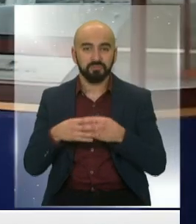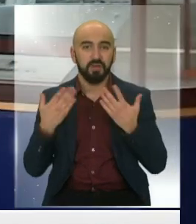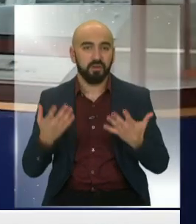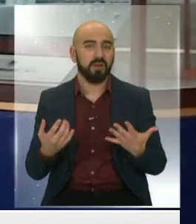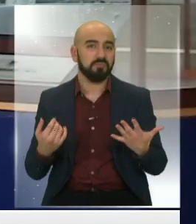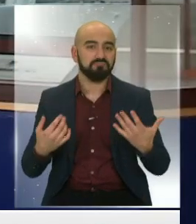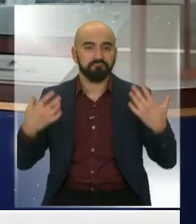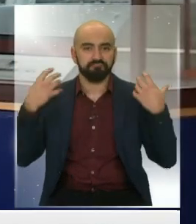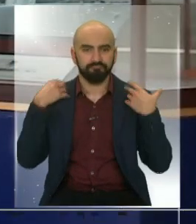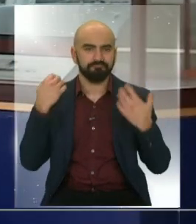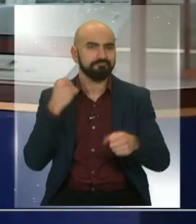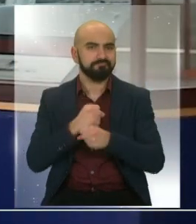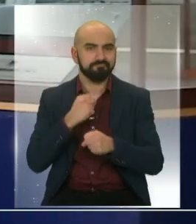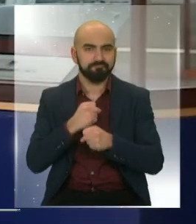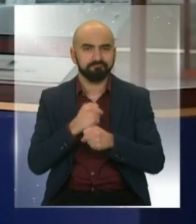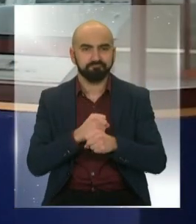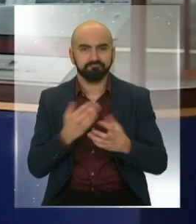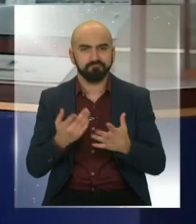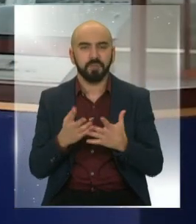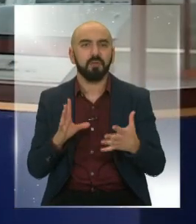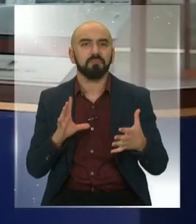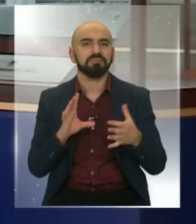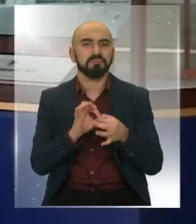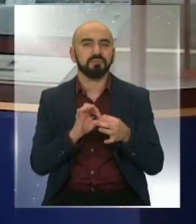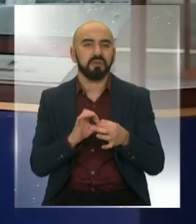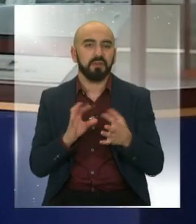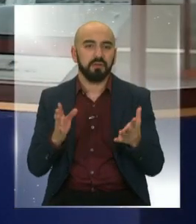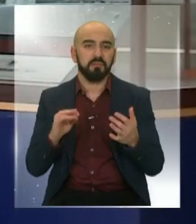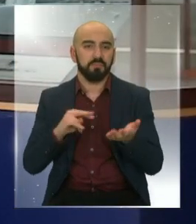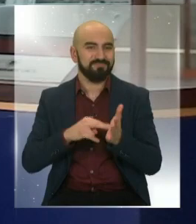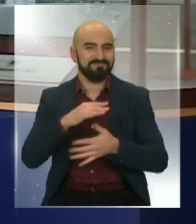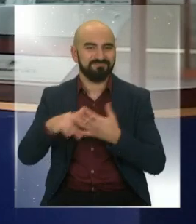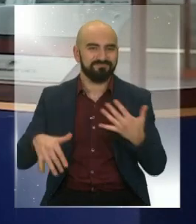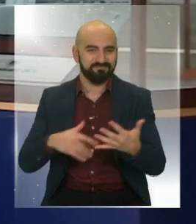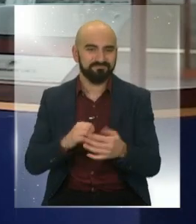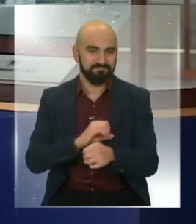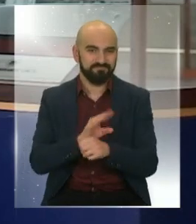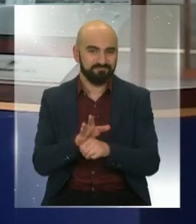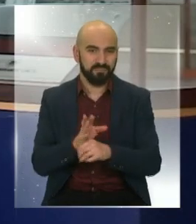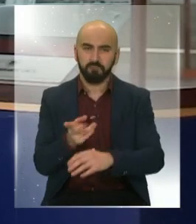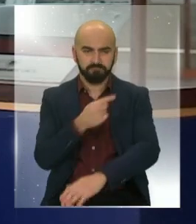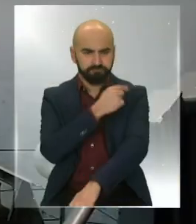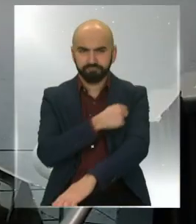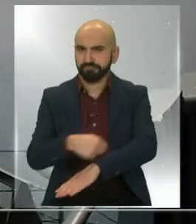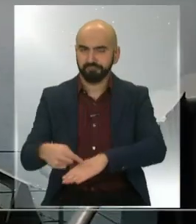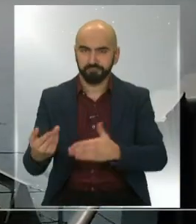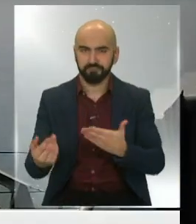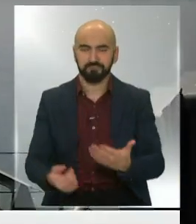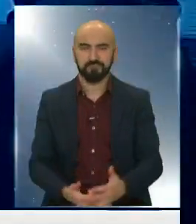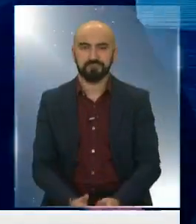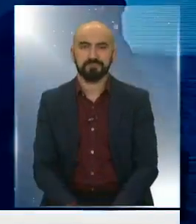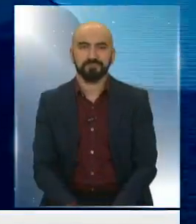de comprometidas con el estado de catástrofe desplegado alrededor de todo el país.